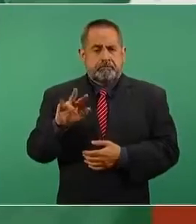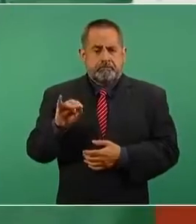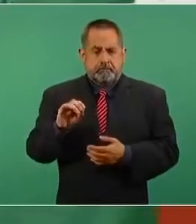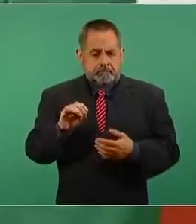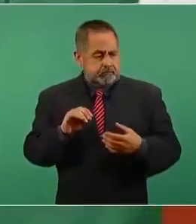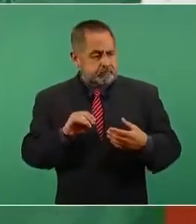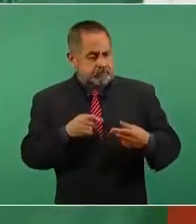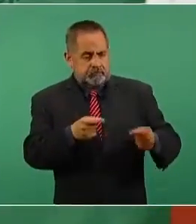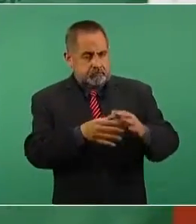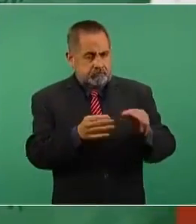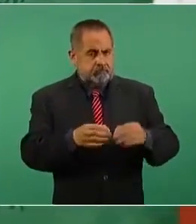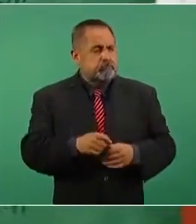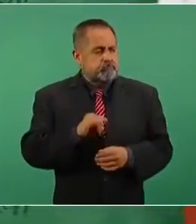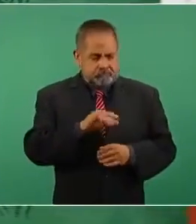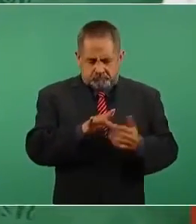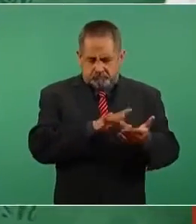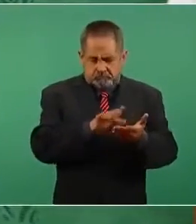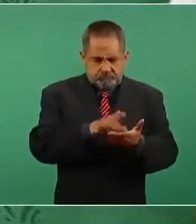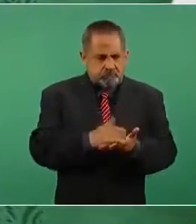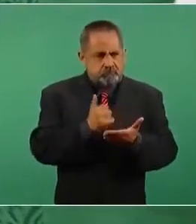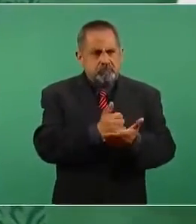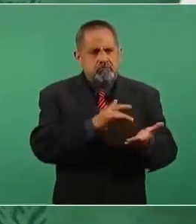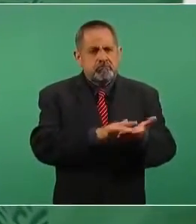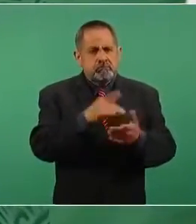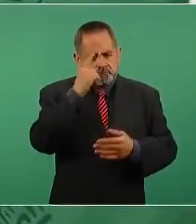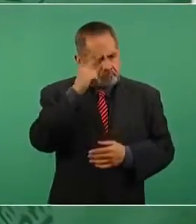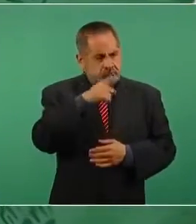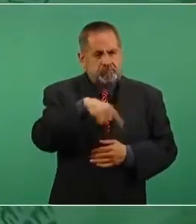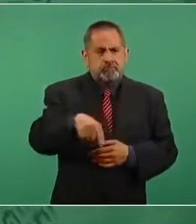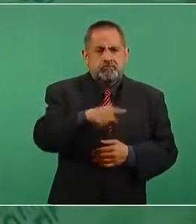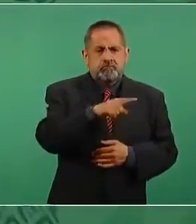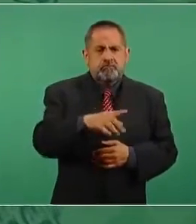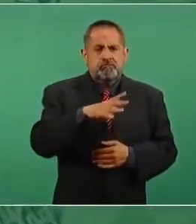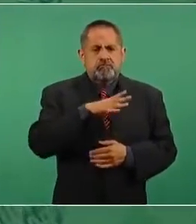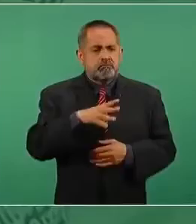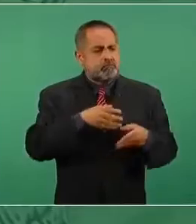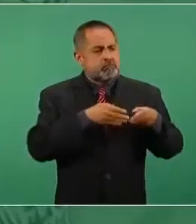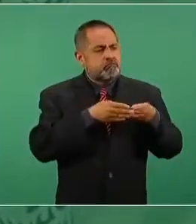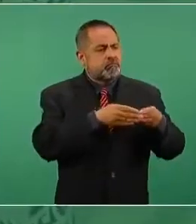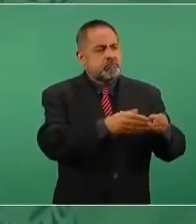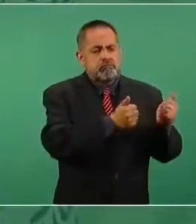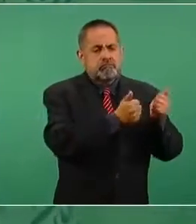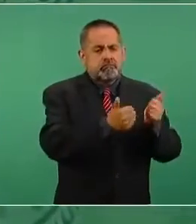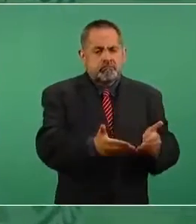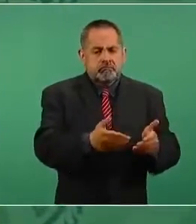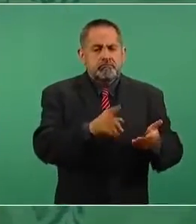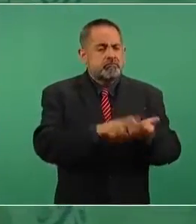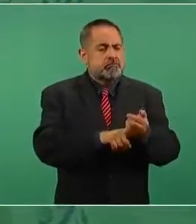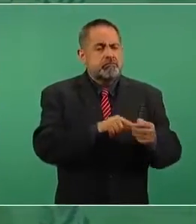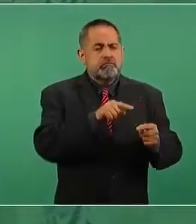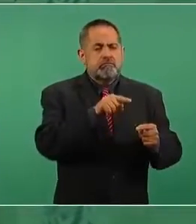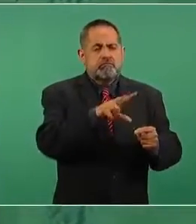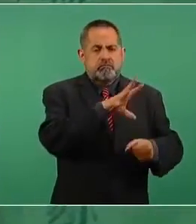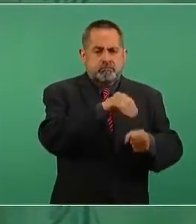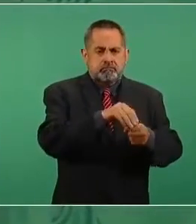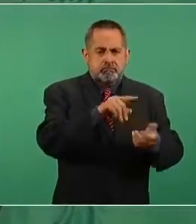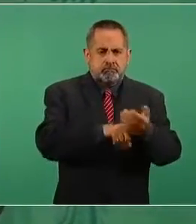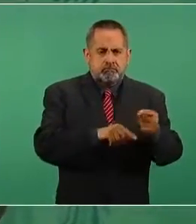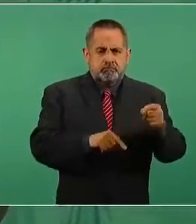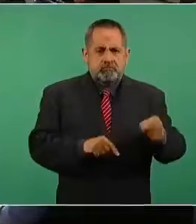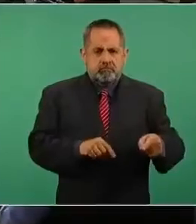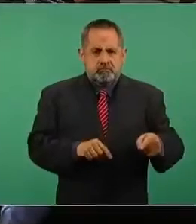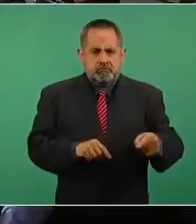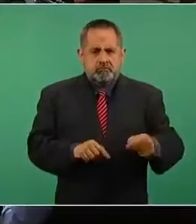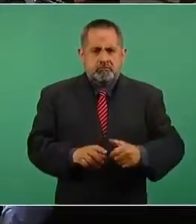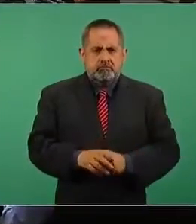les va a ayudar para que tengan un muelle y puedan poner una Hubo presiones internacionales, Blanca.